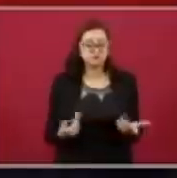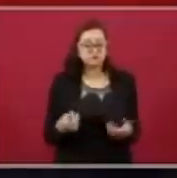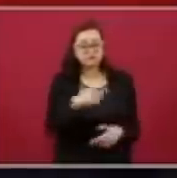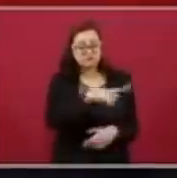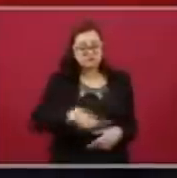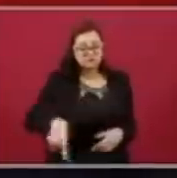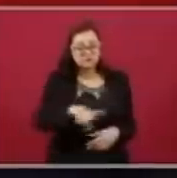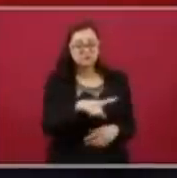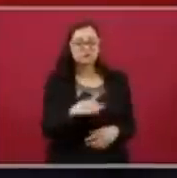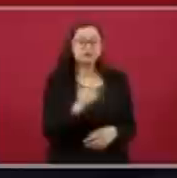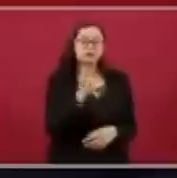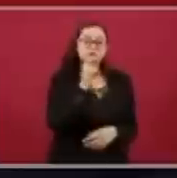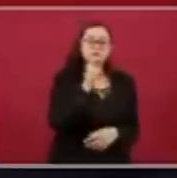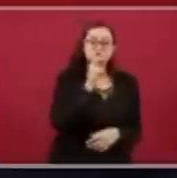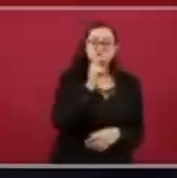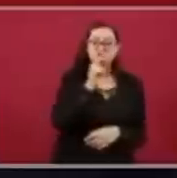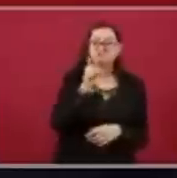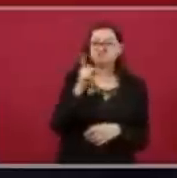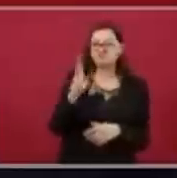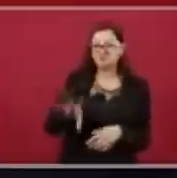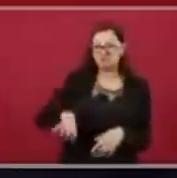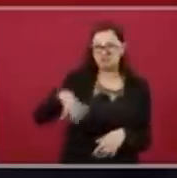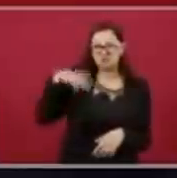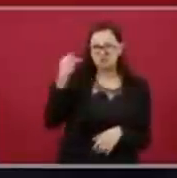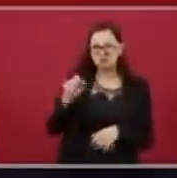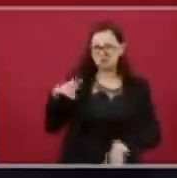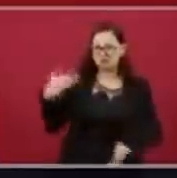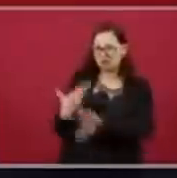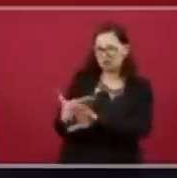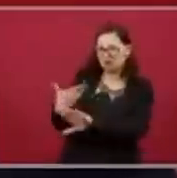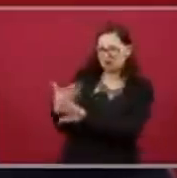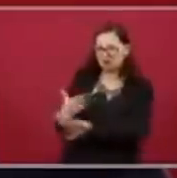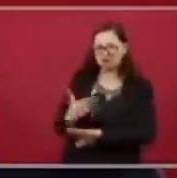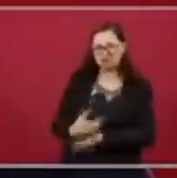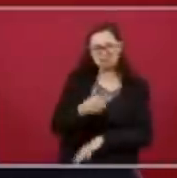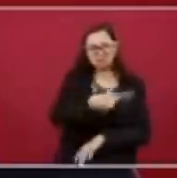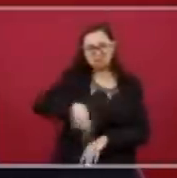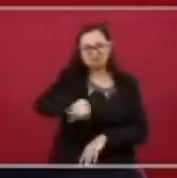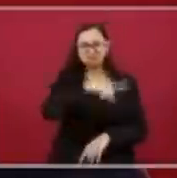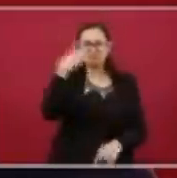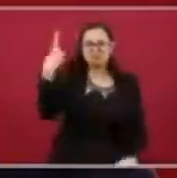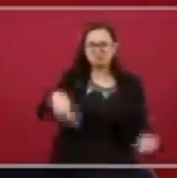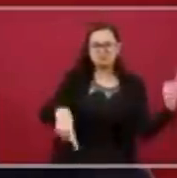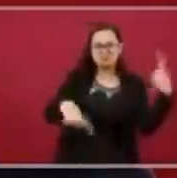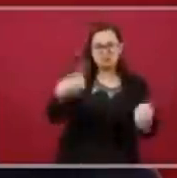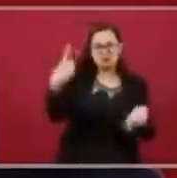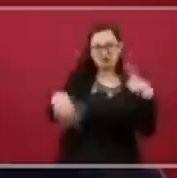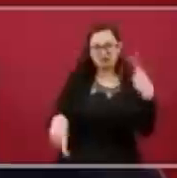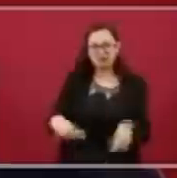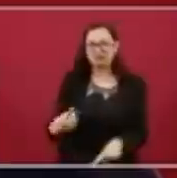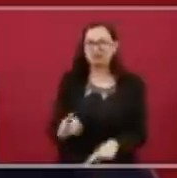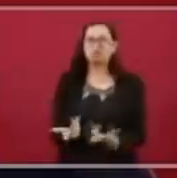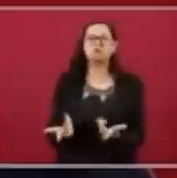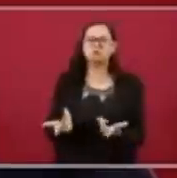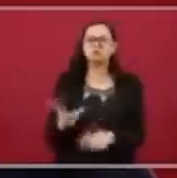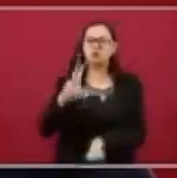fuerza en tiempos pasados y que desataron la